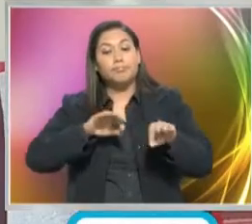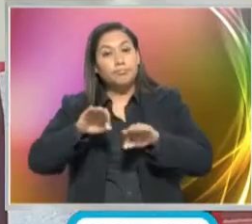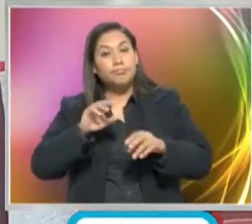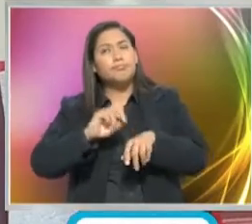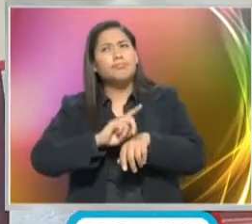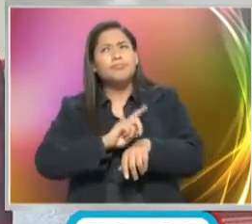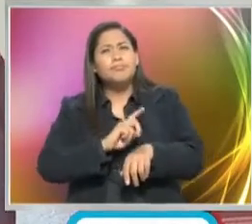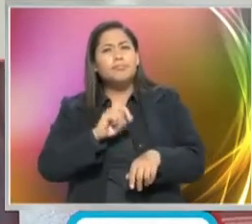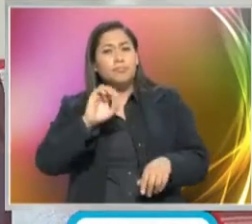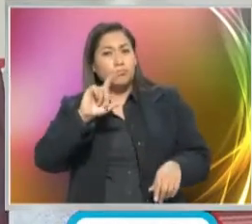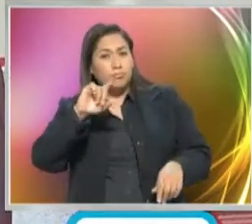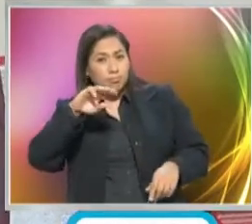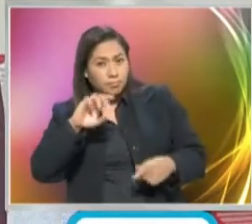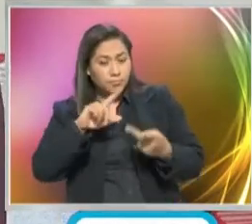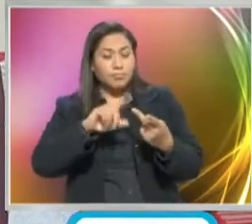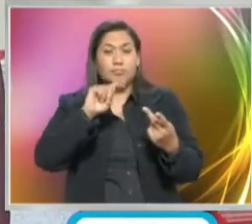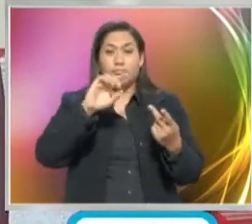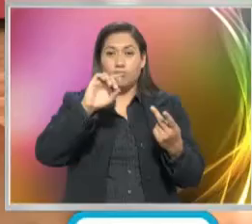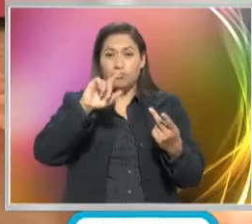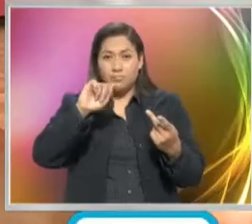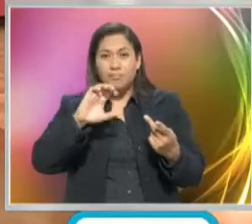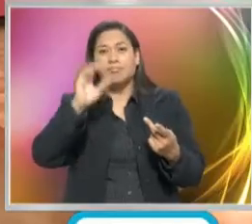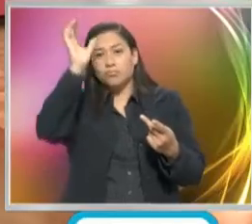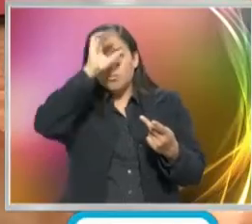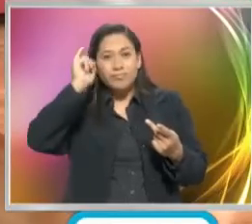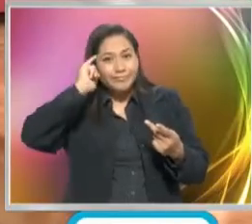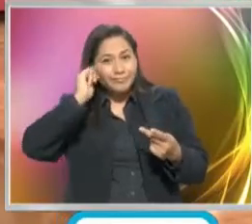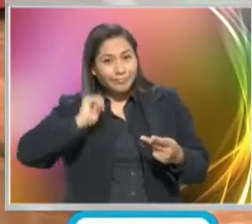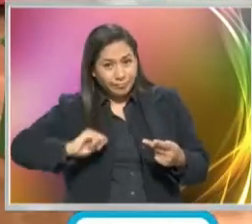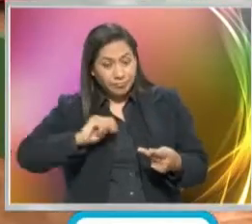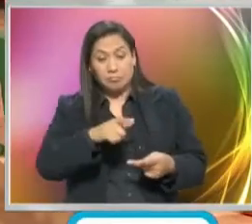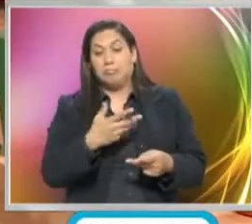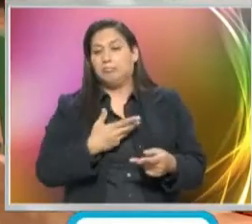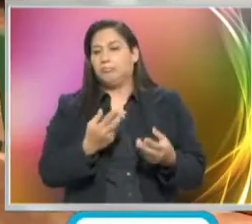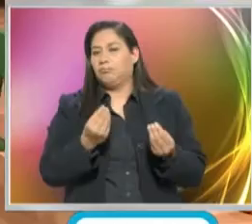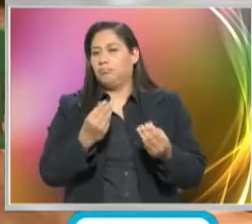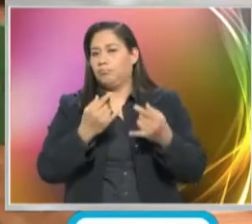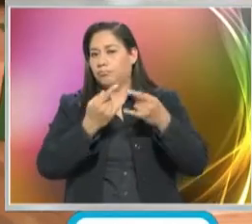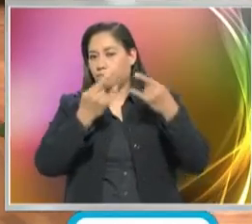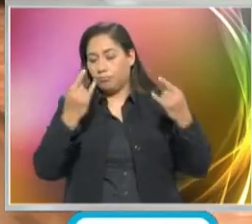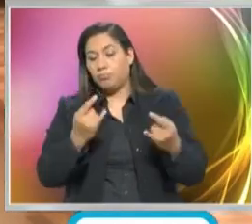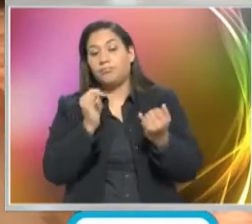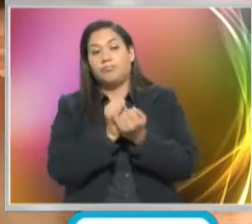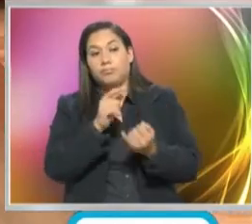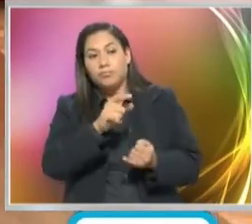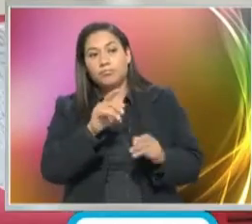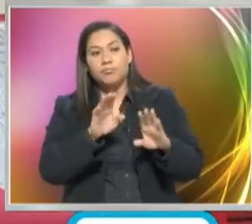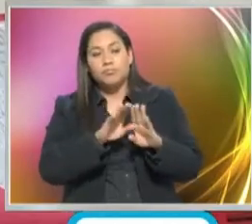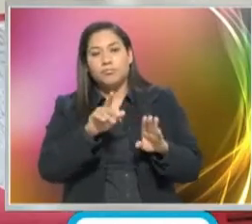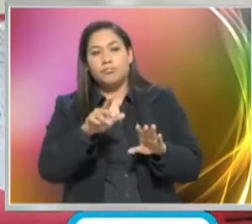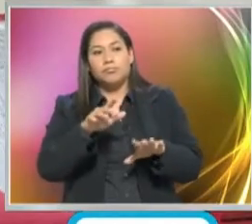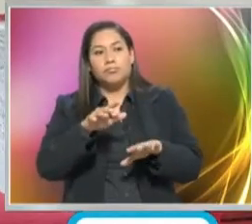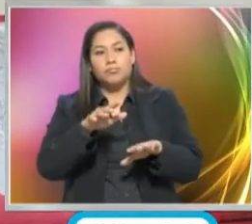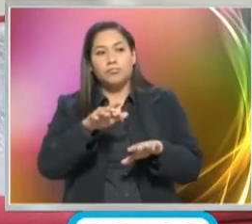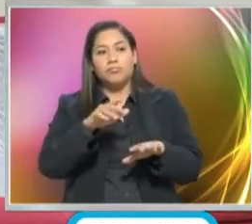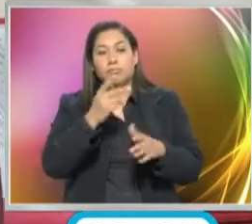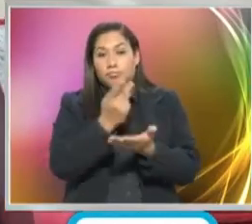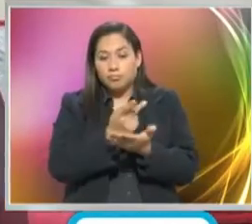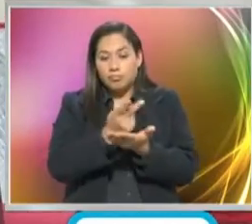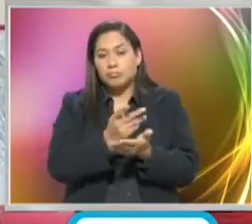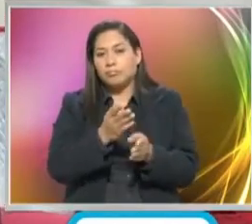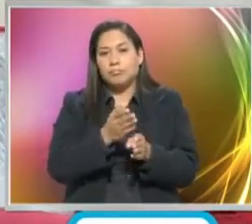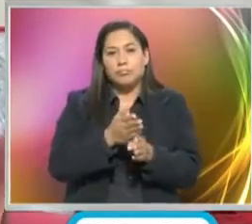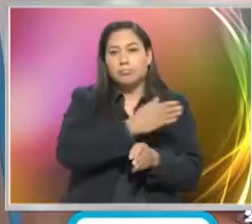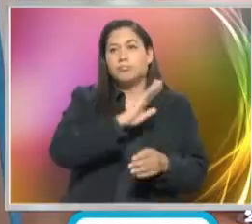desde los olmecas y los toltecas, o sea Ah, que bueno. realmente Mucha historia. el uso de la plata era anterior a la llegada de